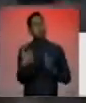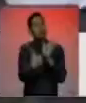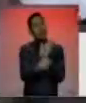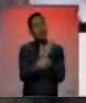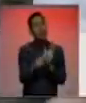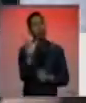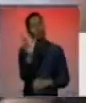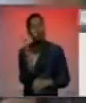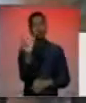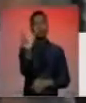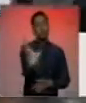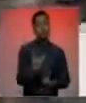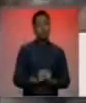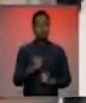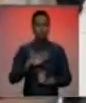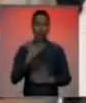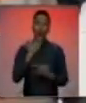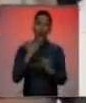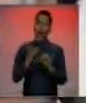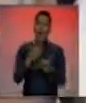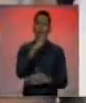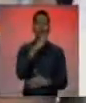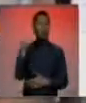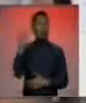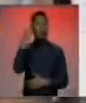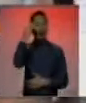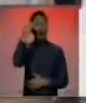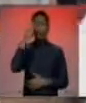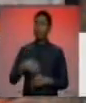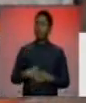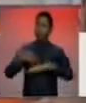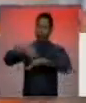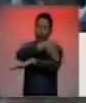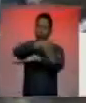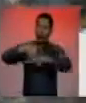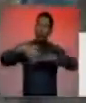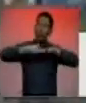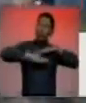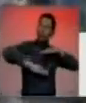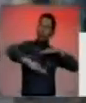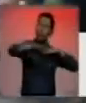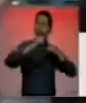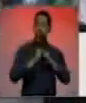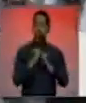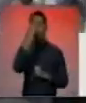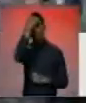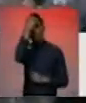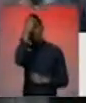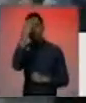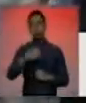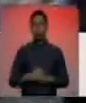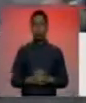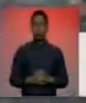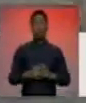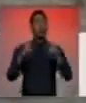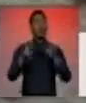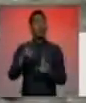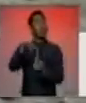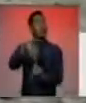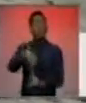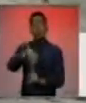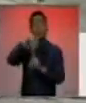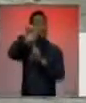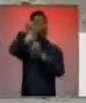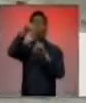de Rafael Correa por la situación de ver el sistema vial, ver el sistema de educación y especialmente cuando